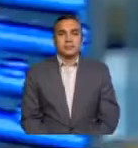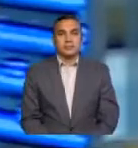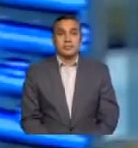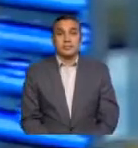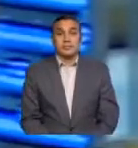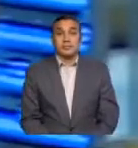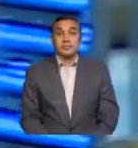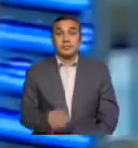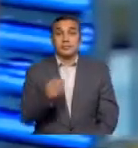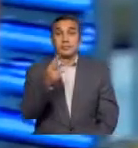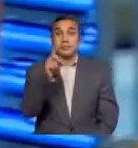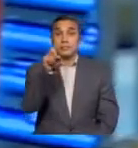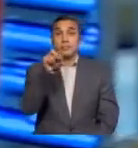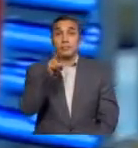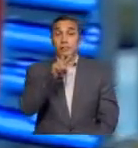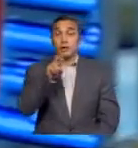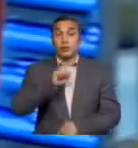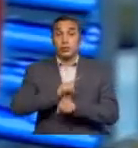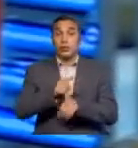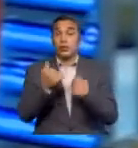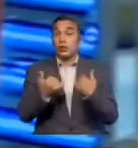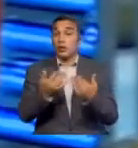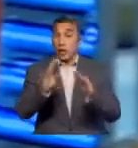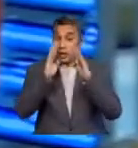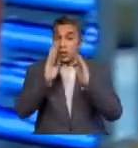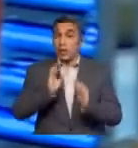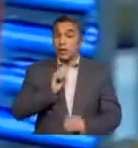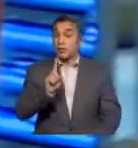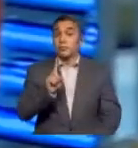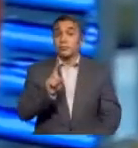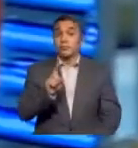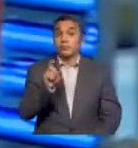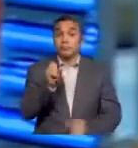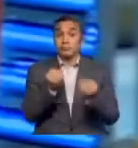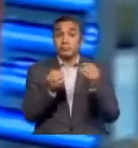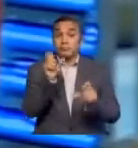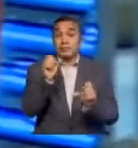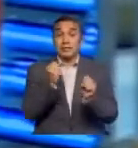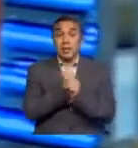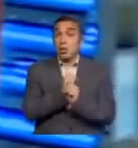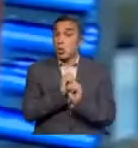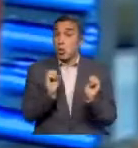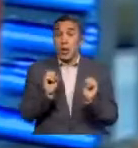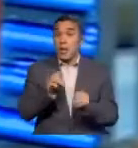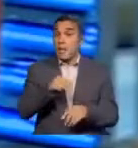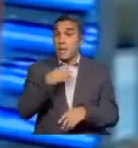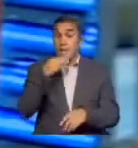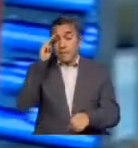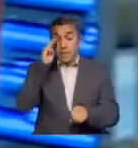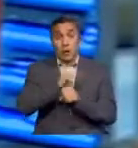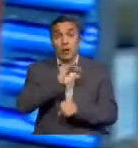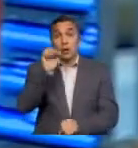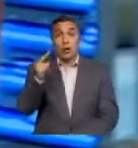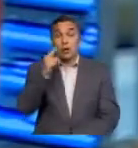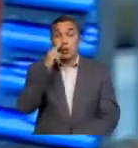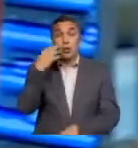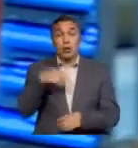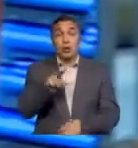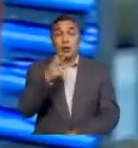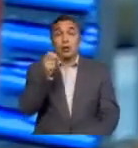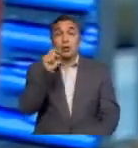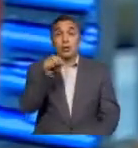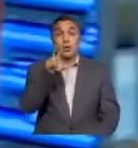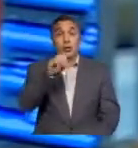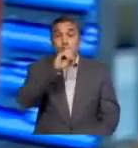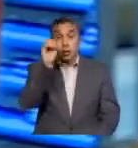son las 13 con 22 en la tarde amigos atención las cifras de desempleo que en mayo y junio se ubicó en 13.3